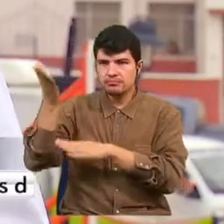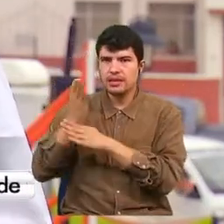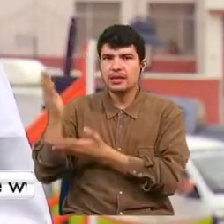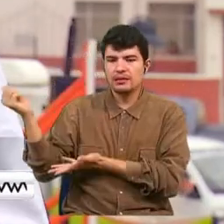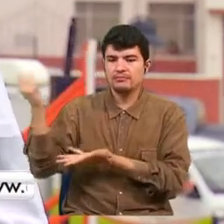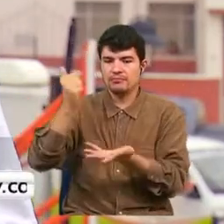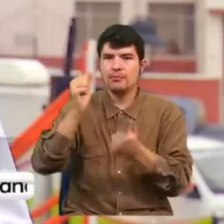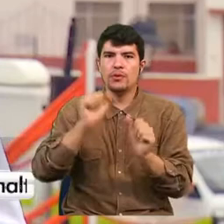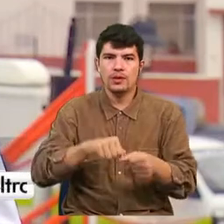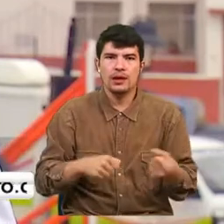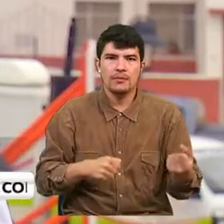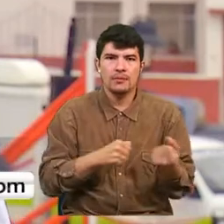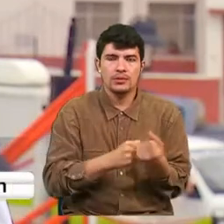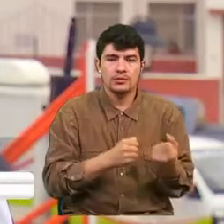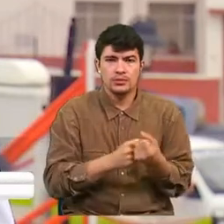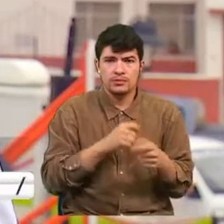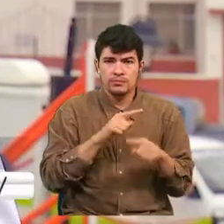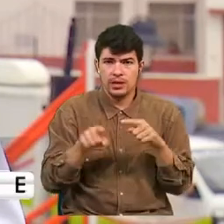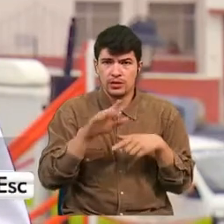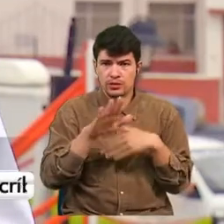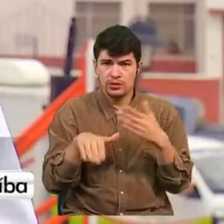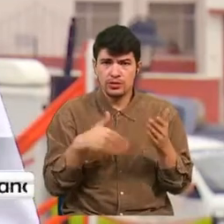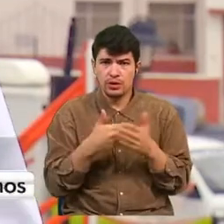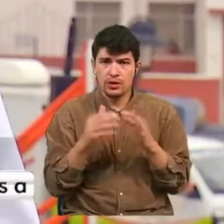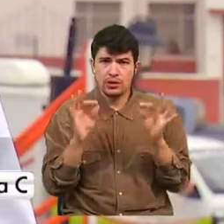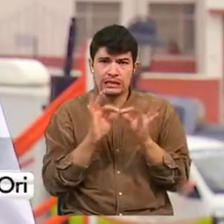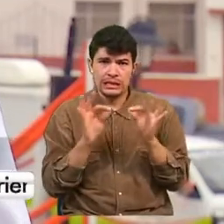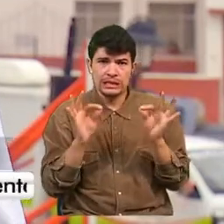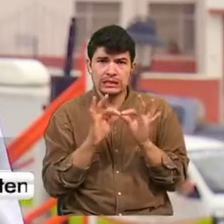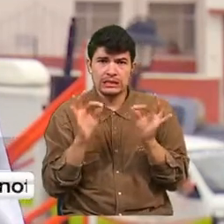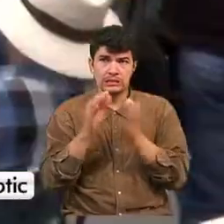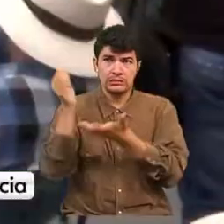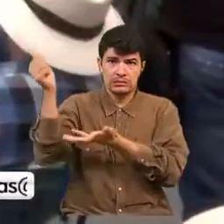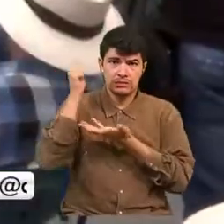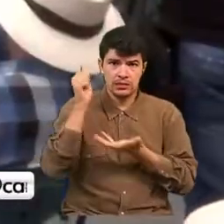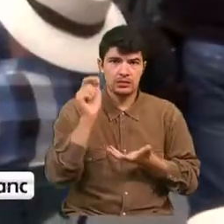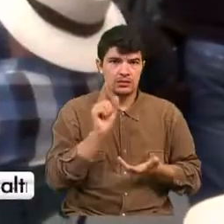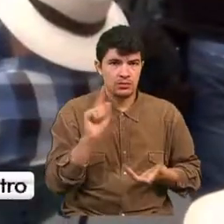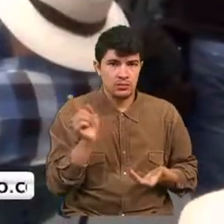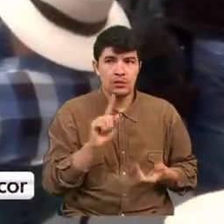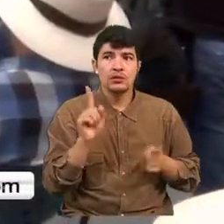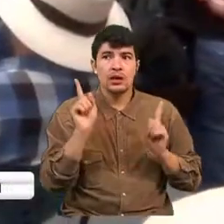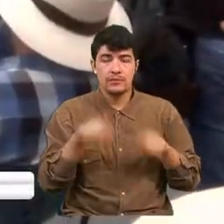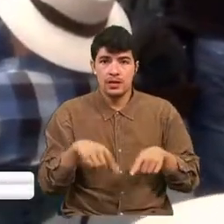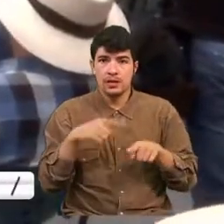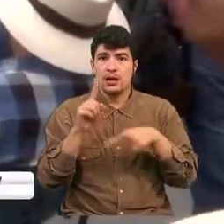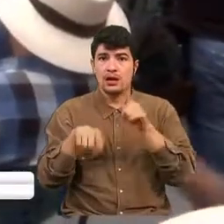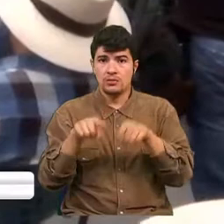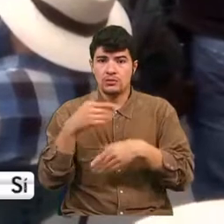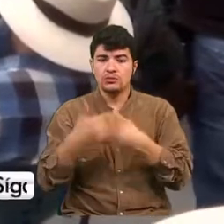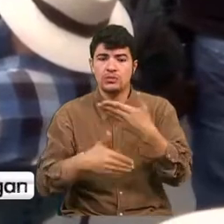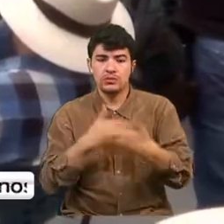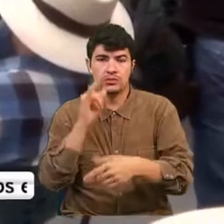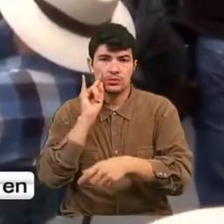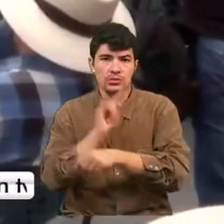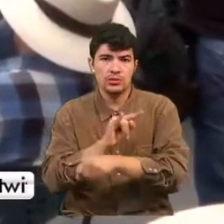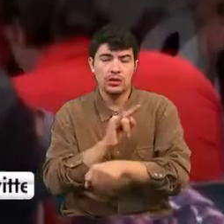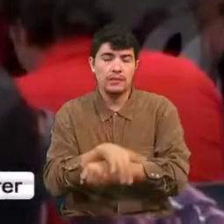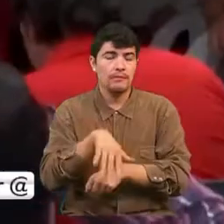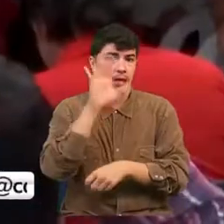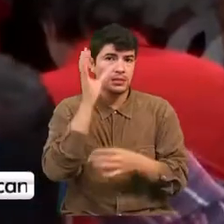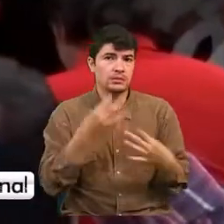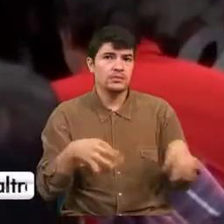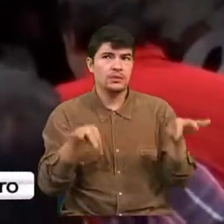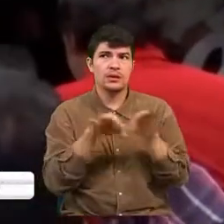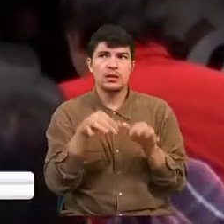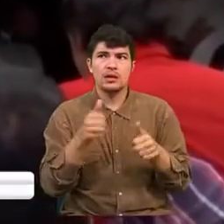respectivas. Pero no todo termina en simplemente enviar los recursos. Aquí hay unos procesos de seguimiento y tal vez lo más